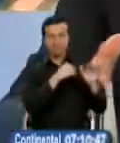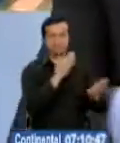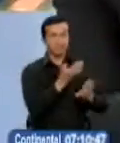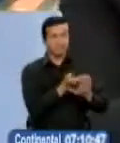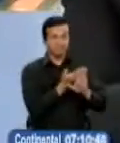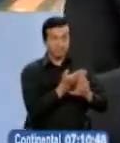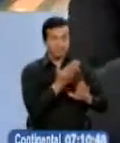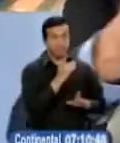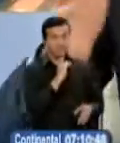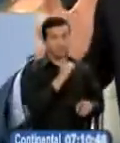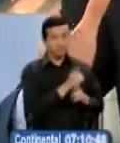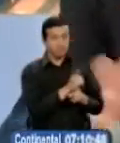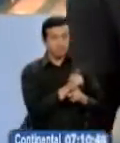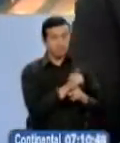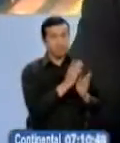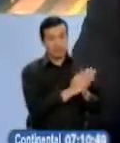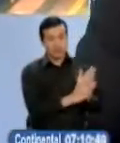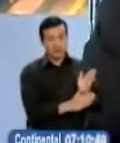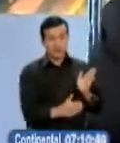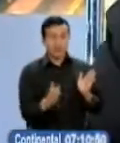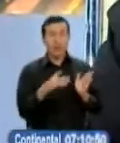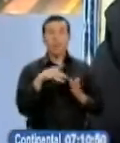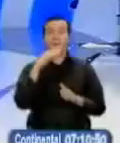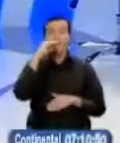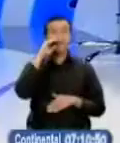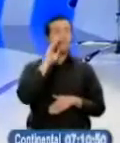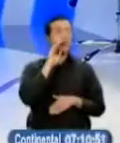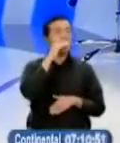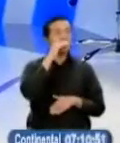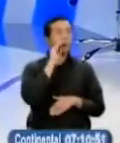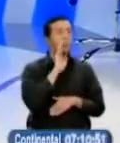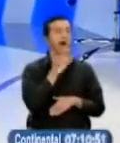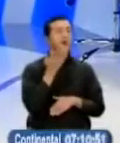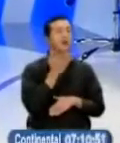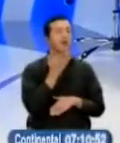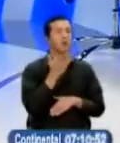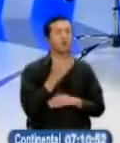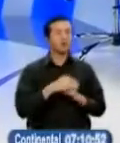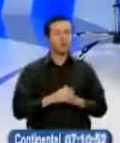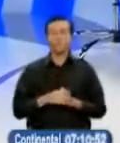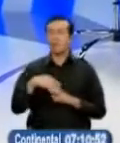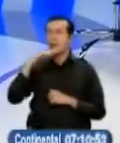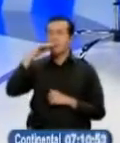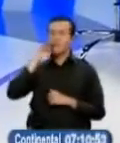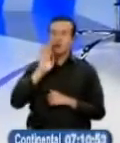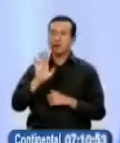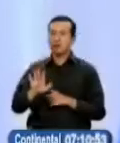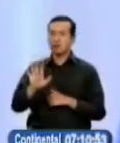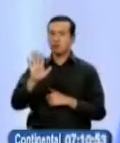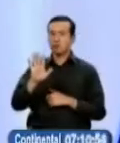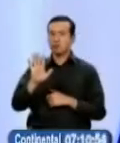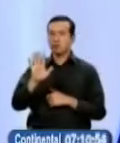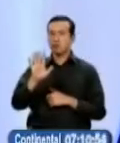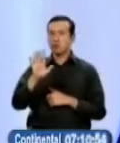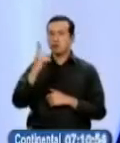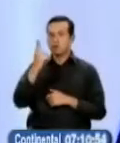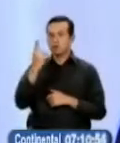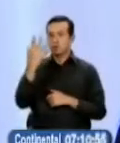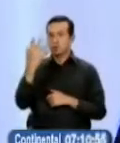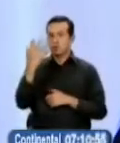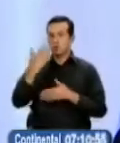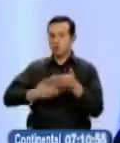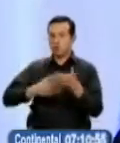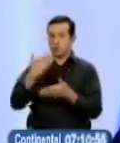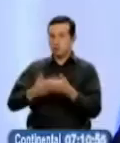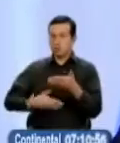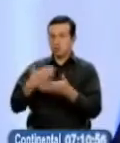y que ha venido ejecutando durante estos días. Paco Moncayo, antes de pasar a lo que ves. Paco Moncayo en 115 páginas,